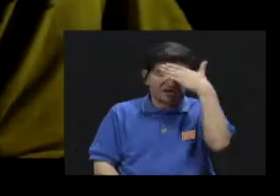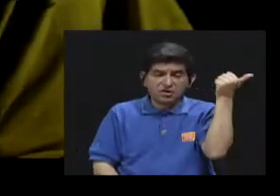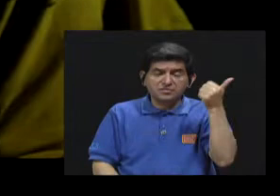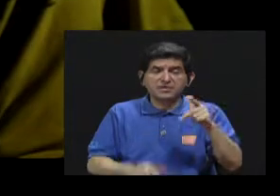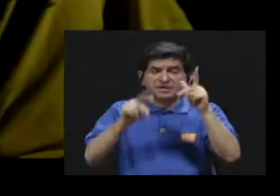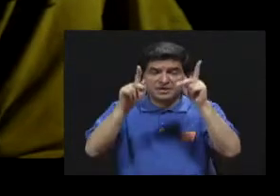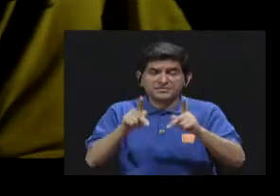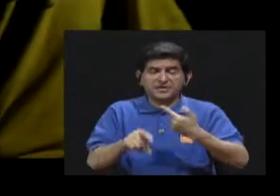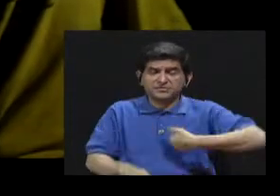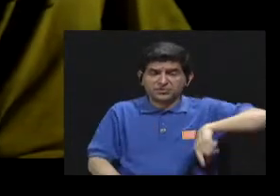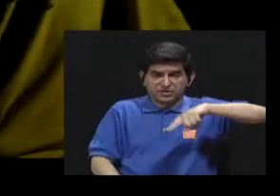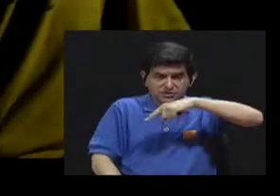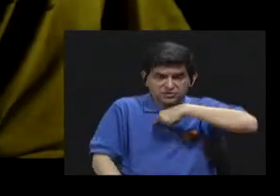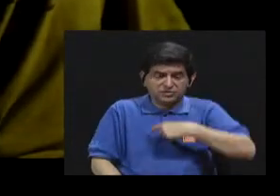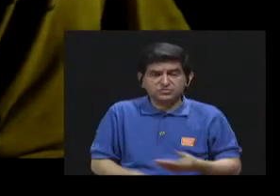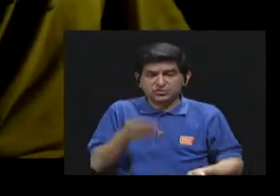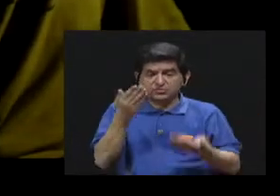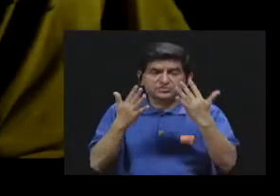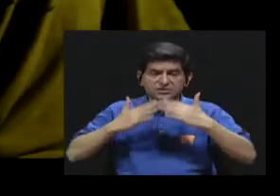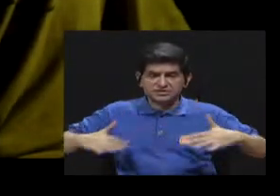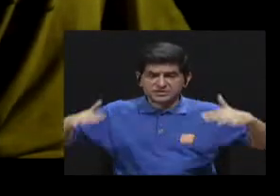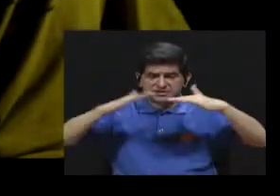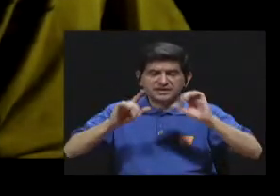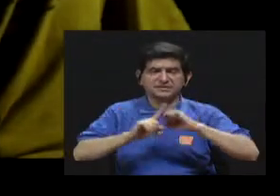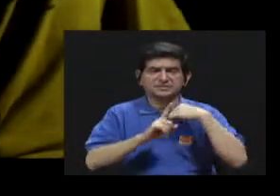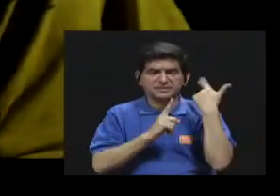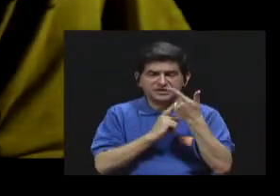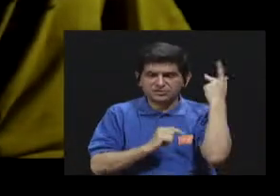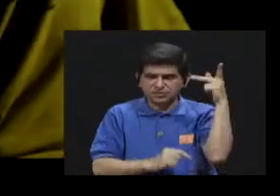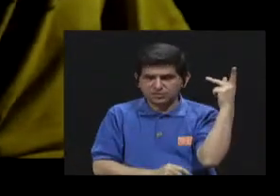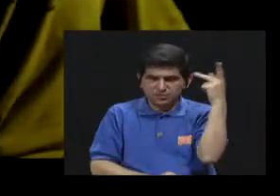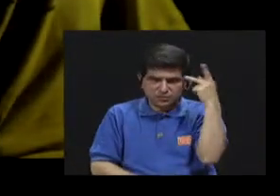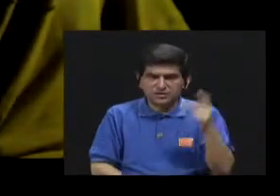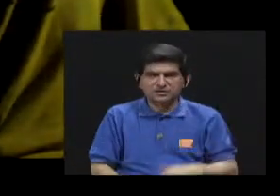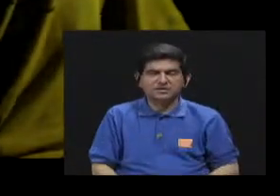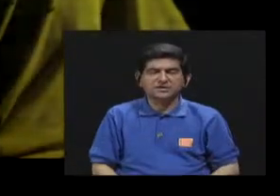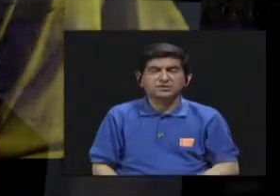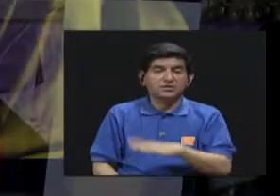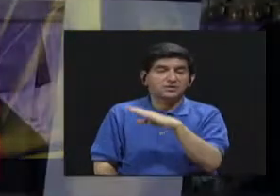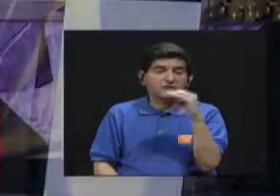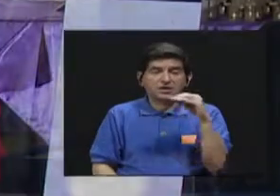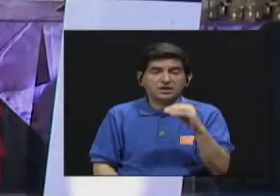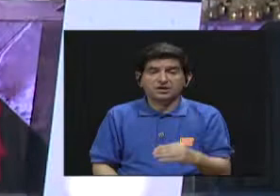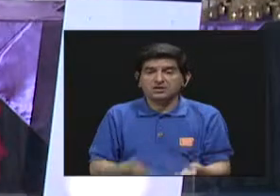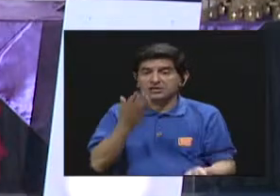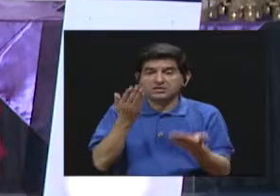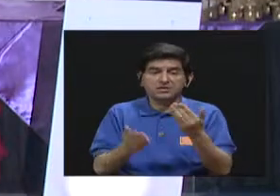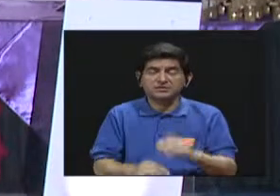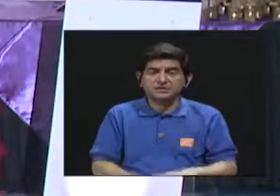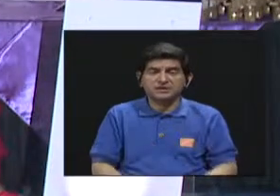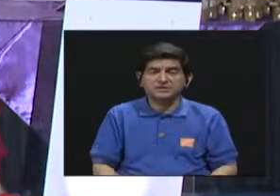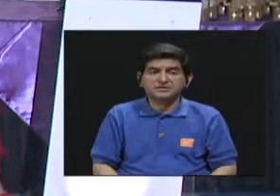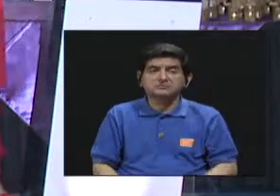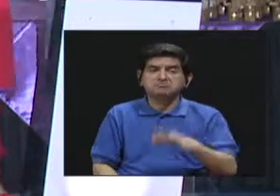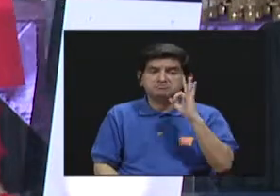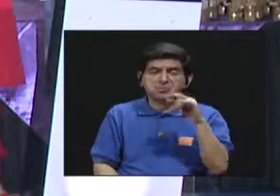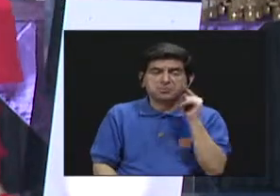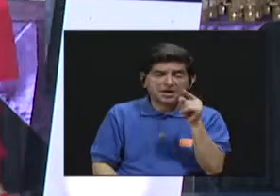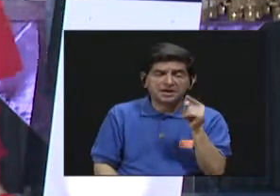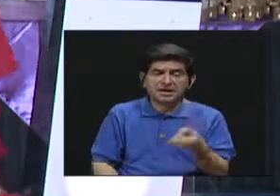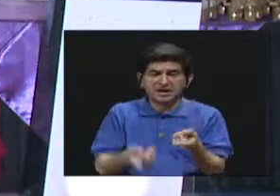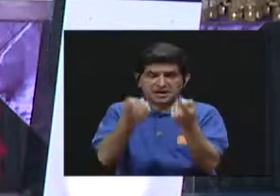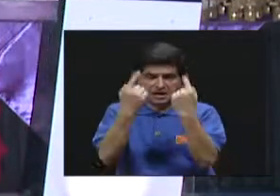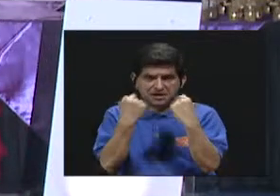los que estamos metidos en un poco en el ambiente social y político y no puede pasar eso y está muy bien que él venga y